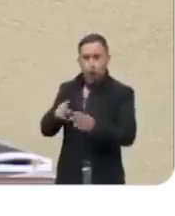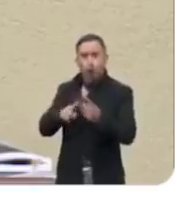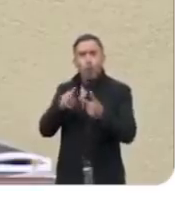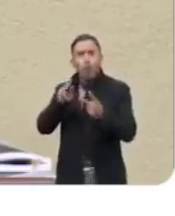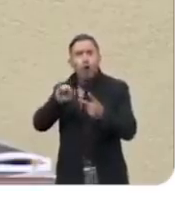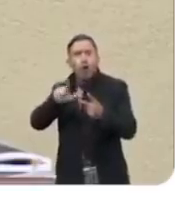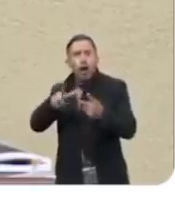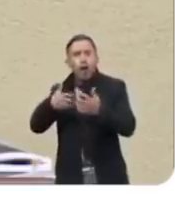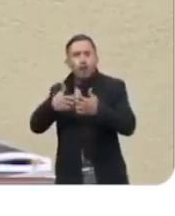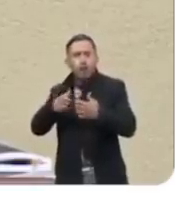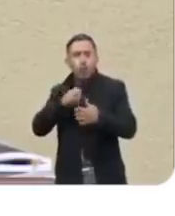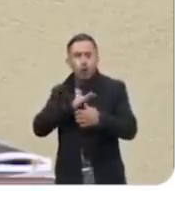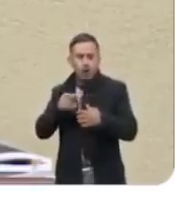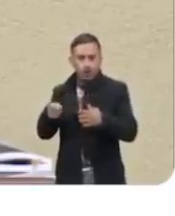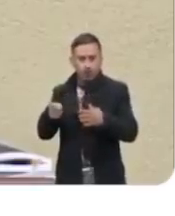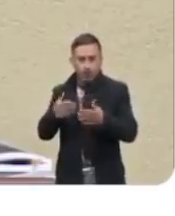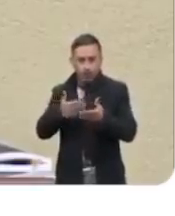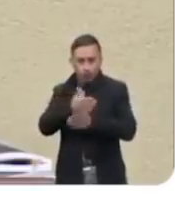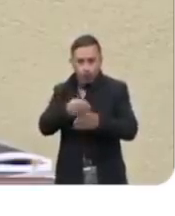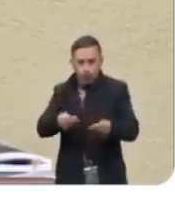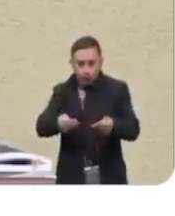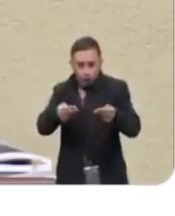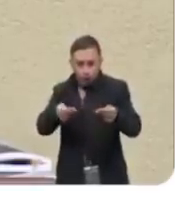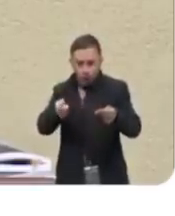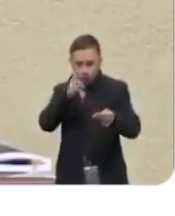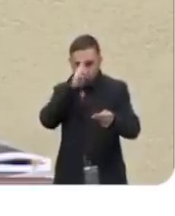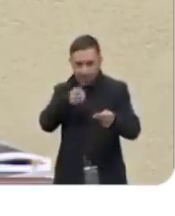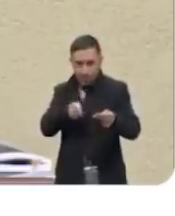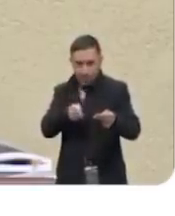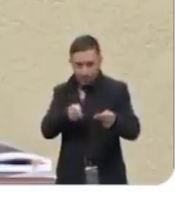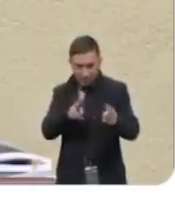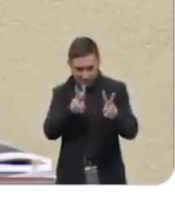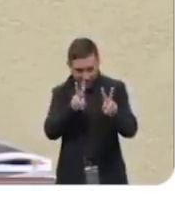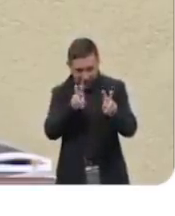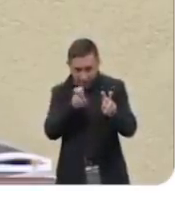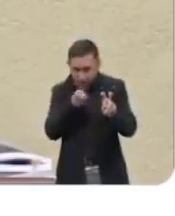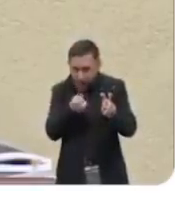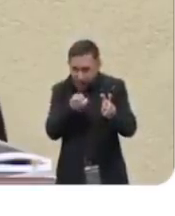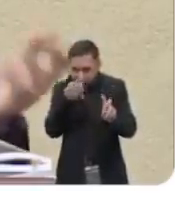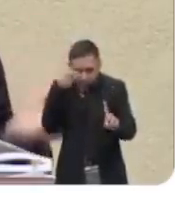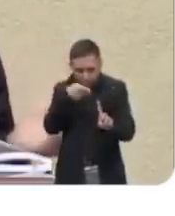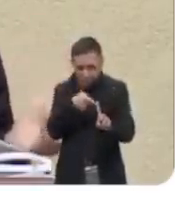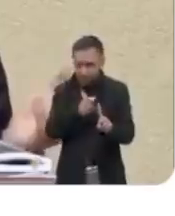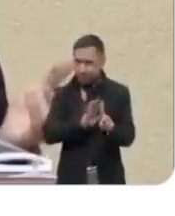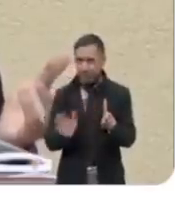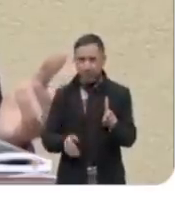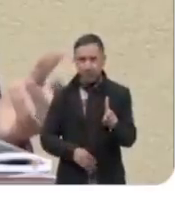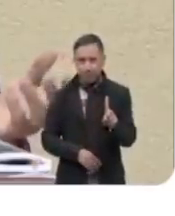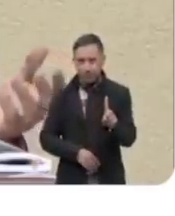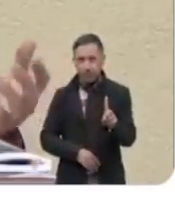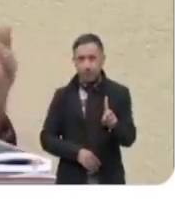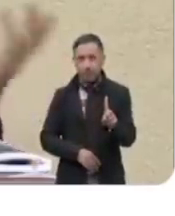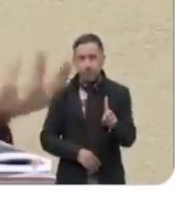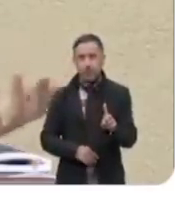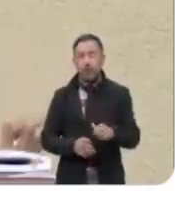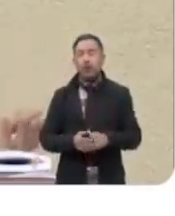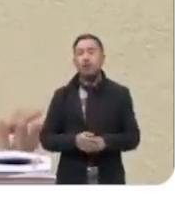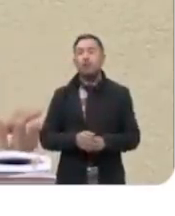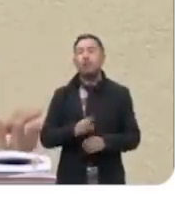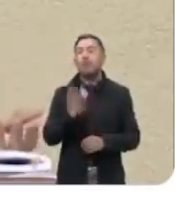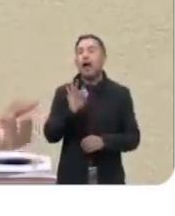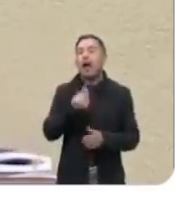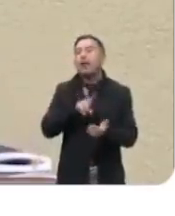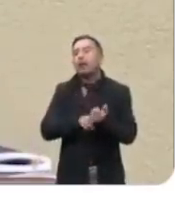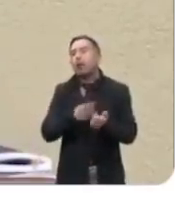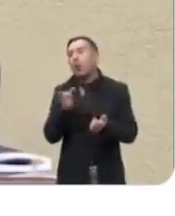de individuos en materia de comercio ese es el verdadero tema no si hay una relación de